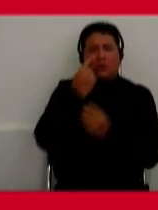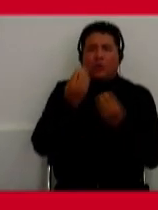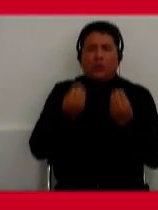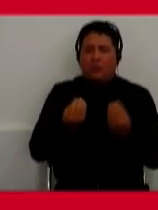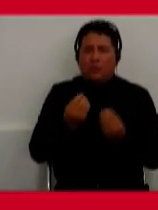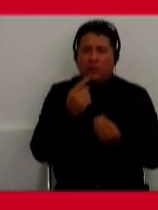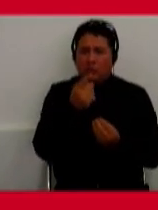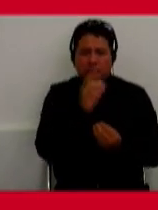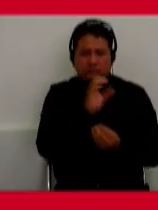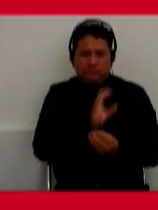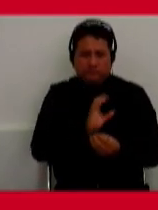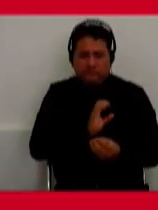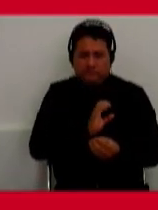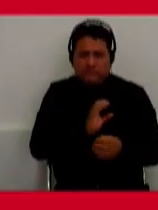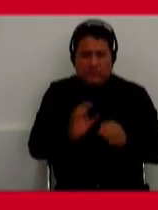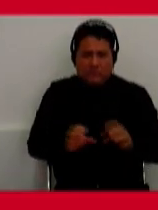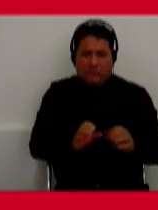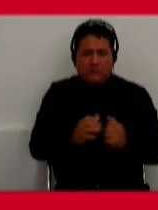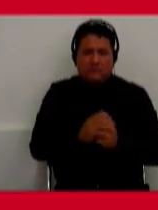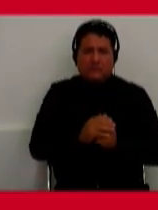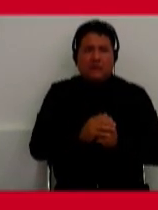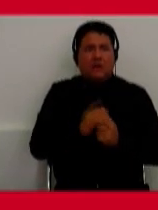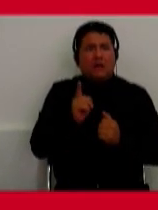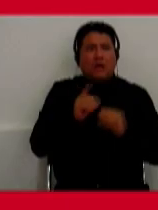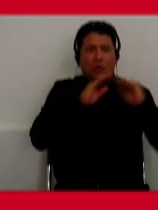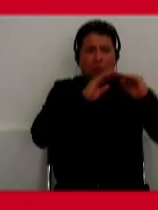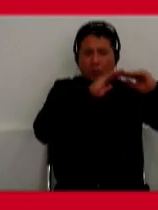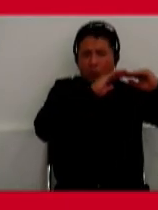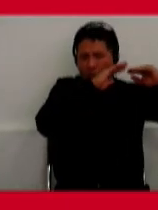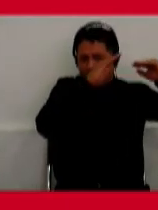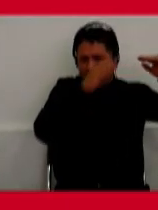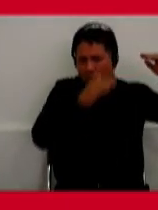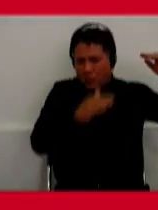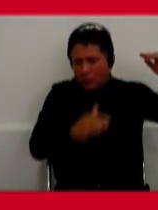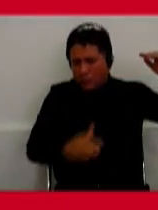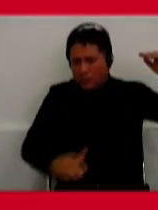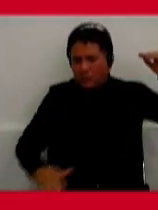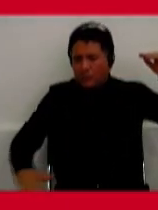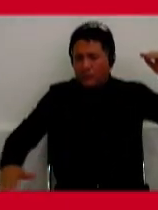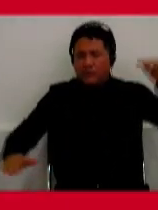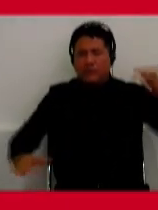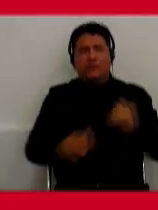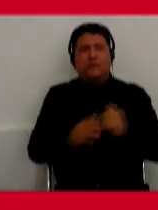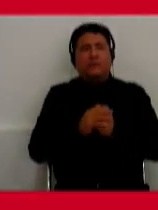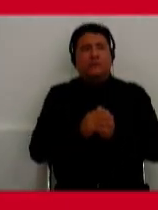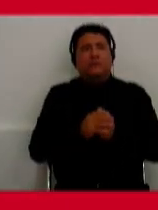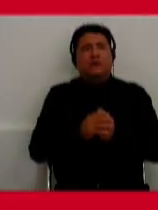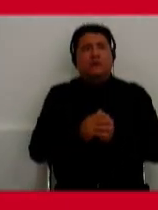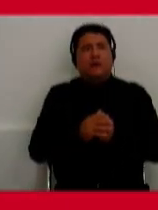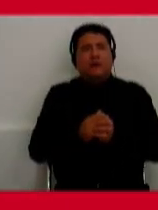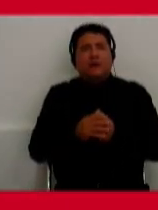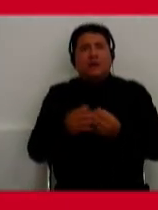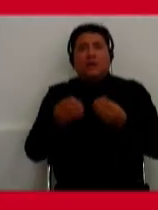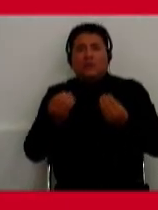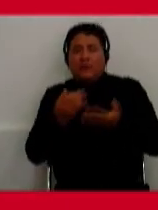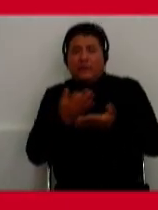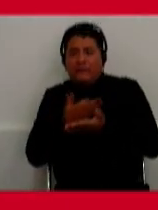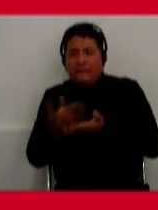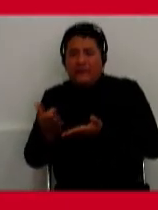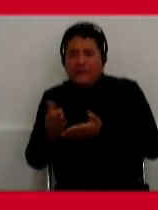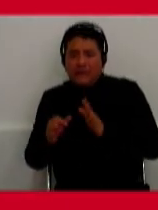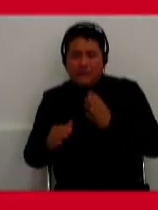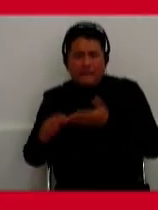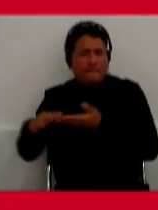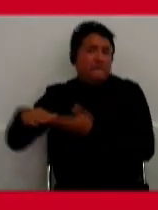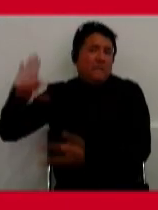Bayes. Es donde se genera a una menor información, la probabilidad de falla es alta en el eje de